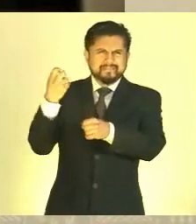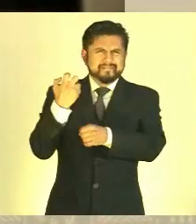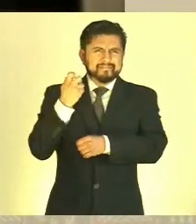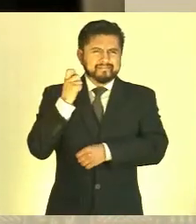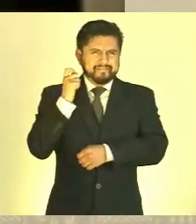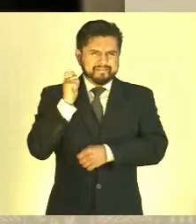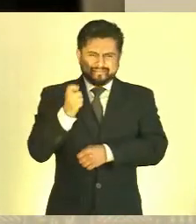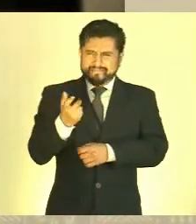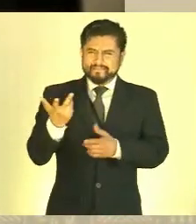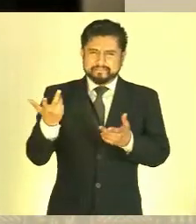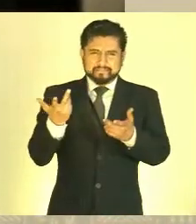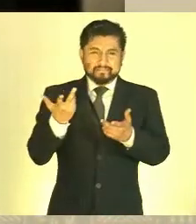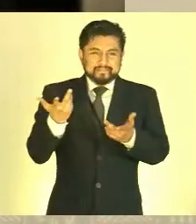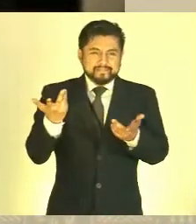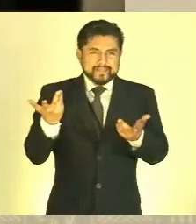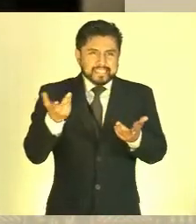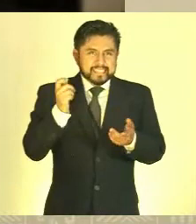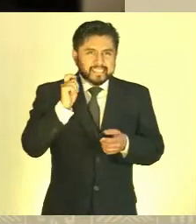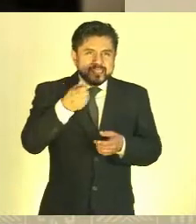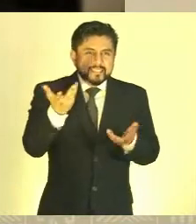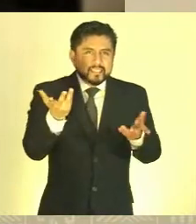de qué es. O sea, es el